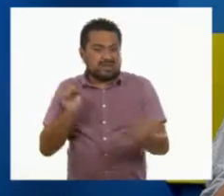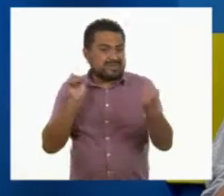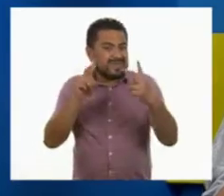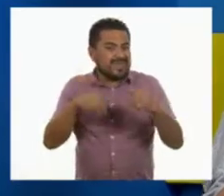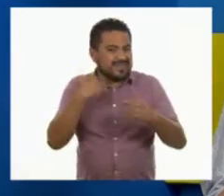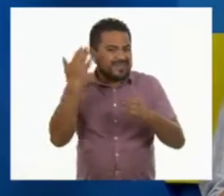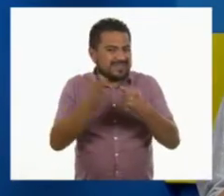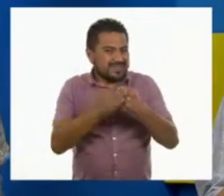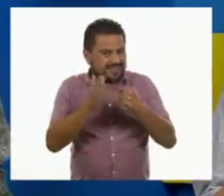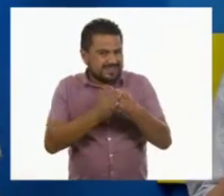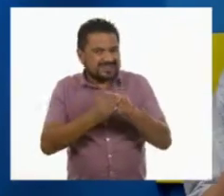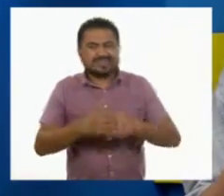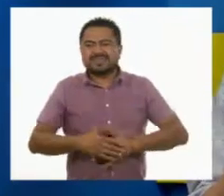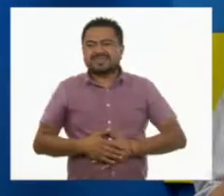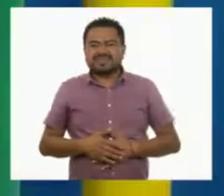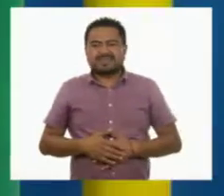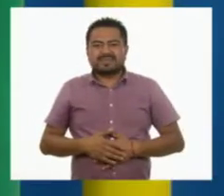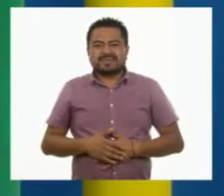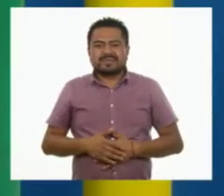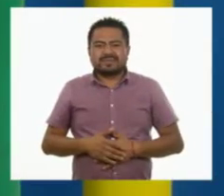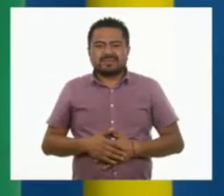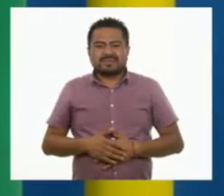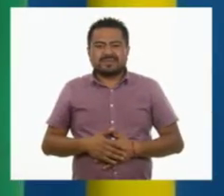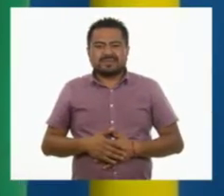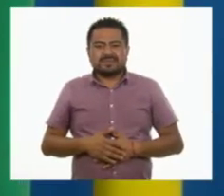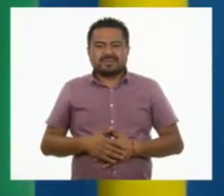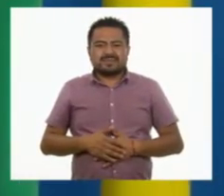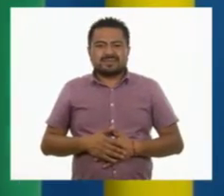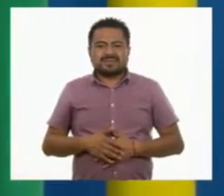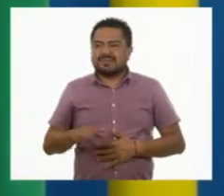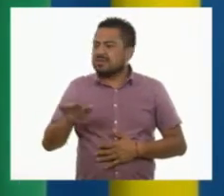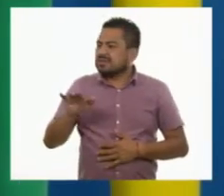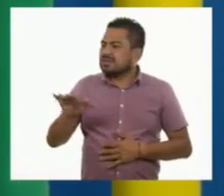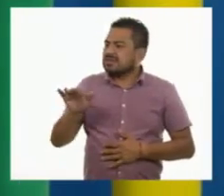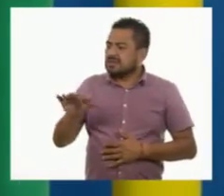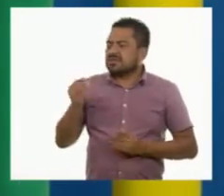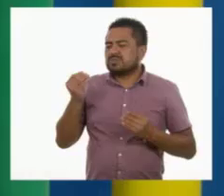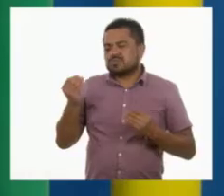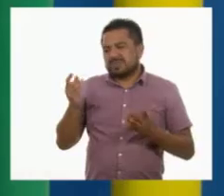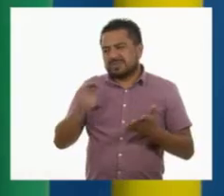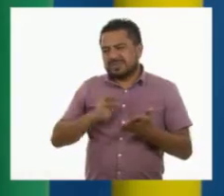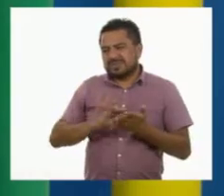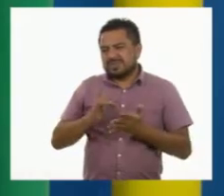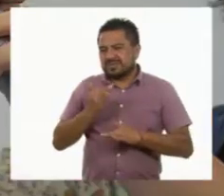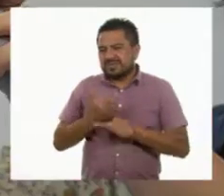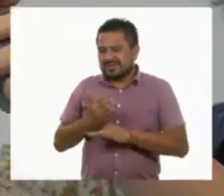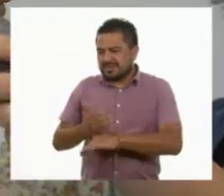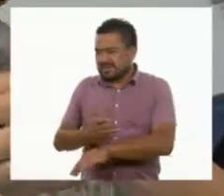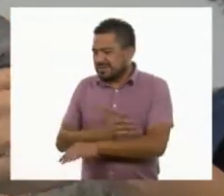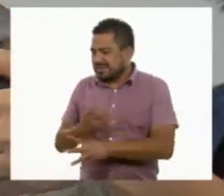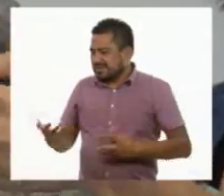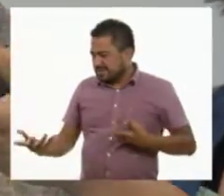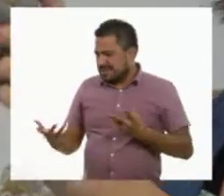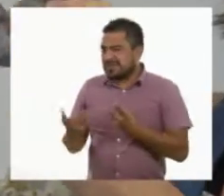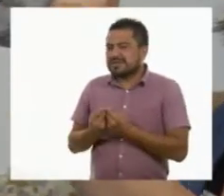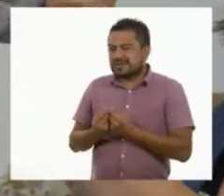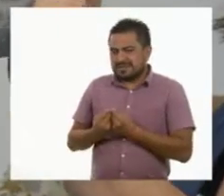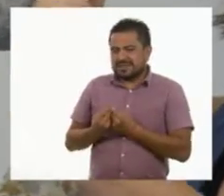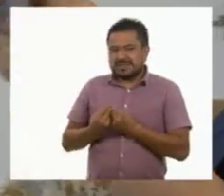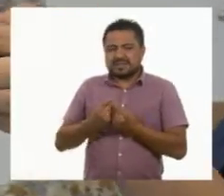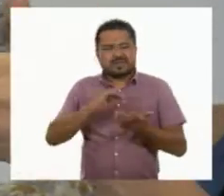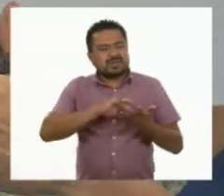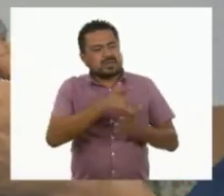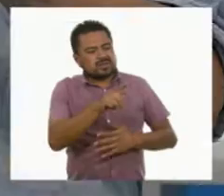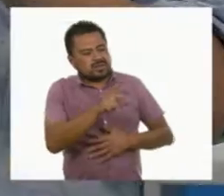hasta la próxima, chicos. Adiós. Rosita, muchas gracias por tu presencia aquí. Gracias.